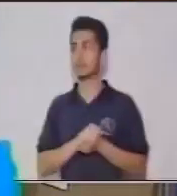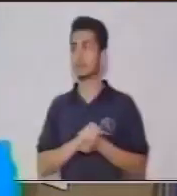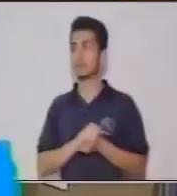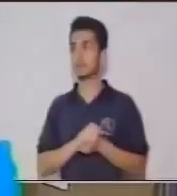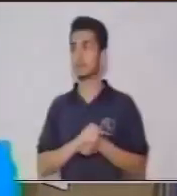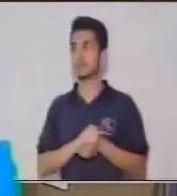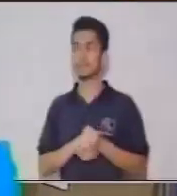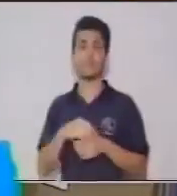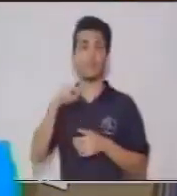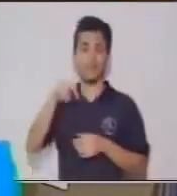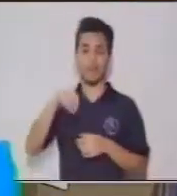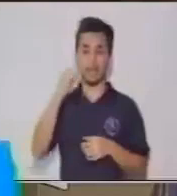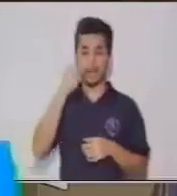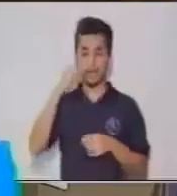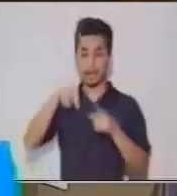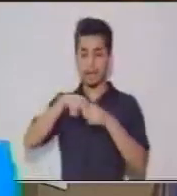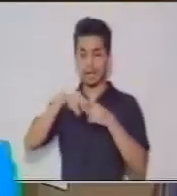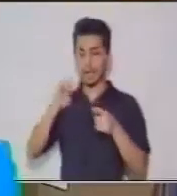niñería,